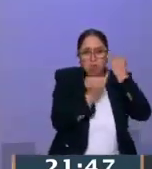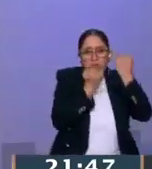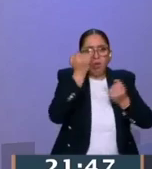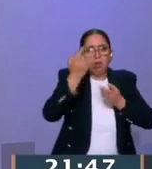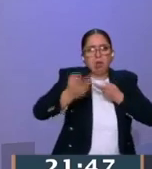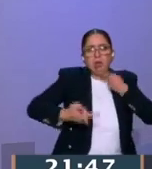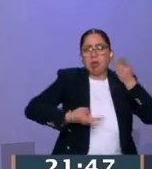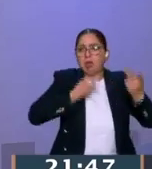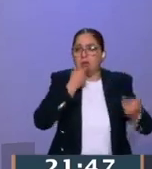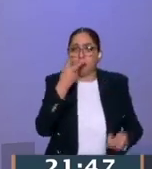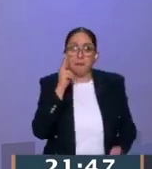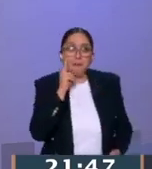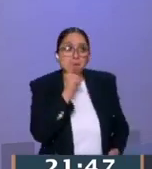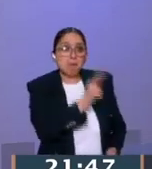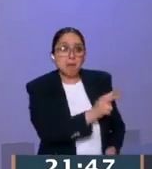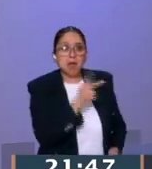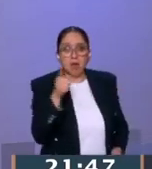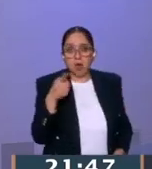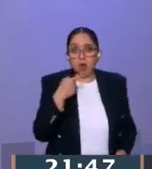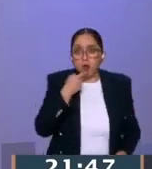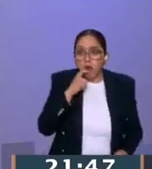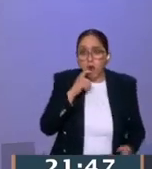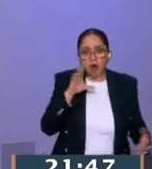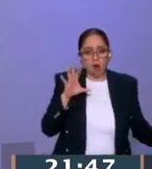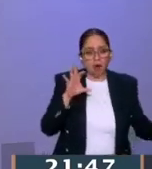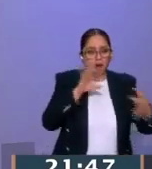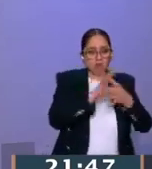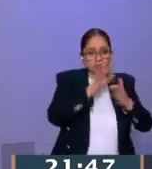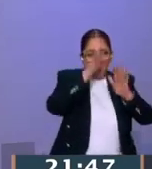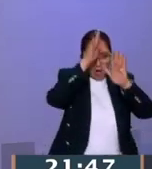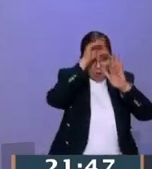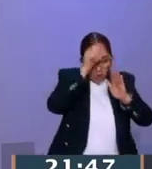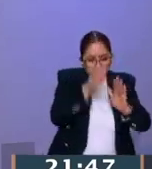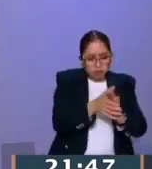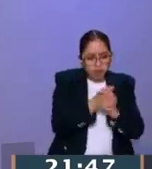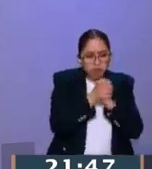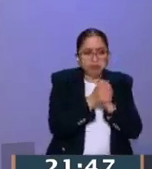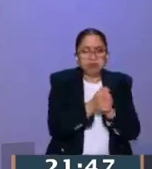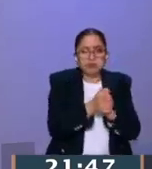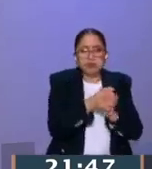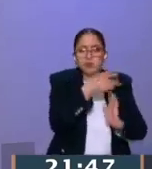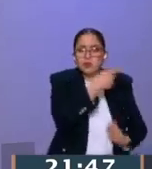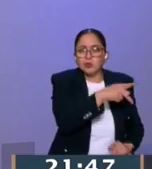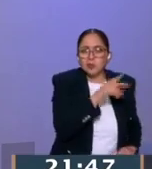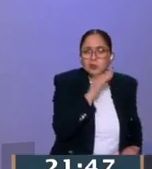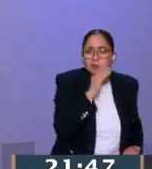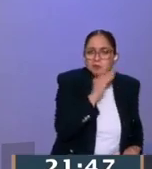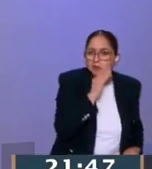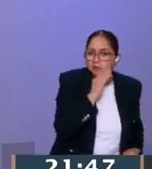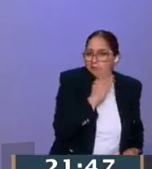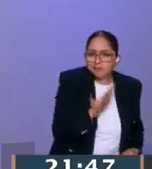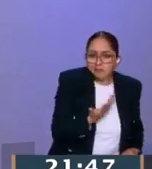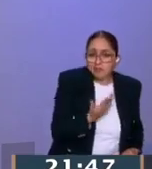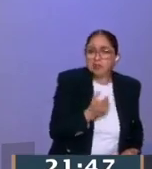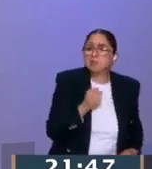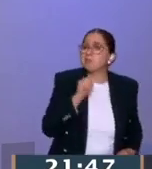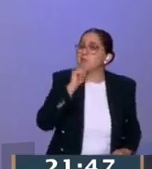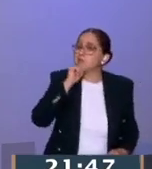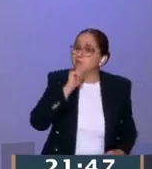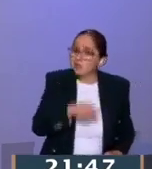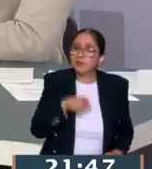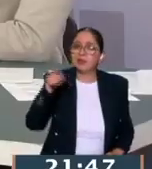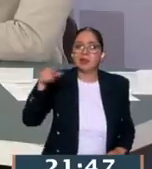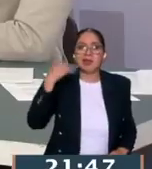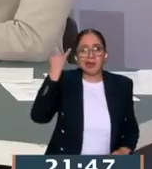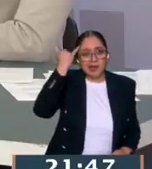Obrador pacta con el Chapo Guzmán a través de su madre. Y también reiteradamente ha intentado construir la